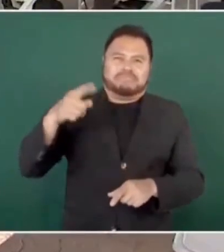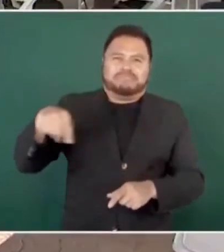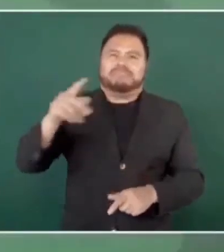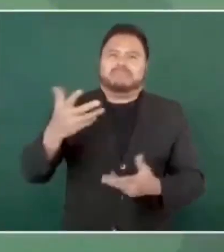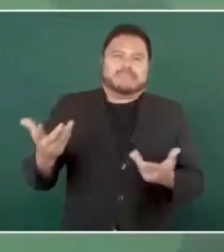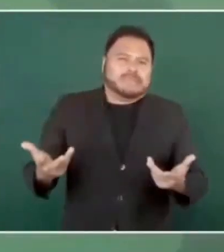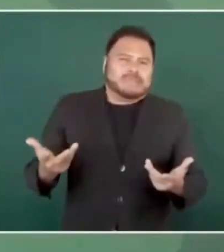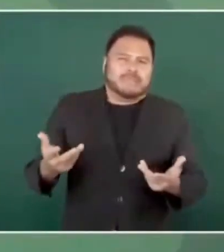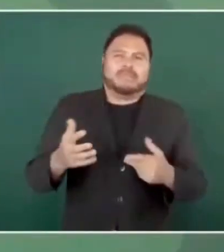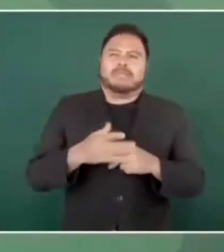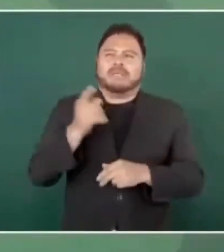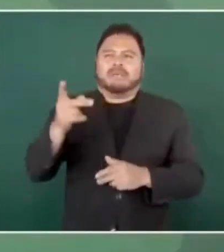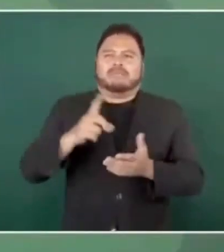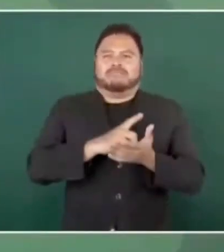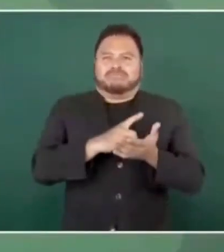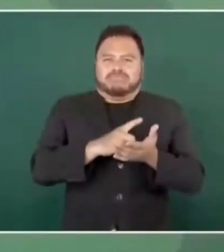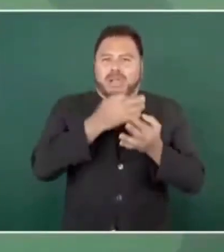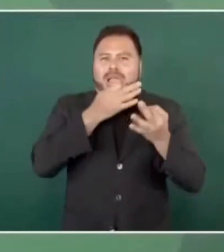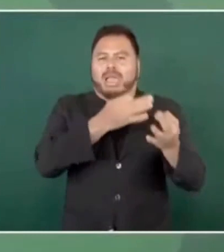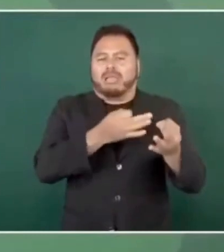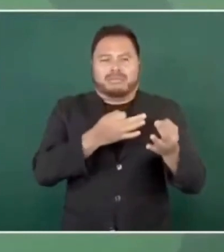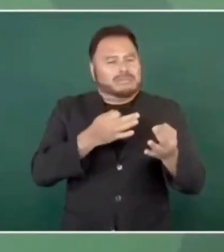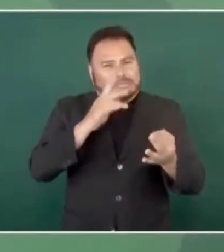por el consumo de la droga,